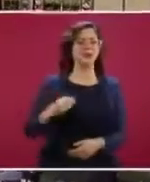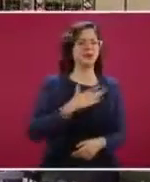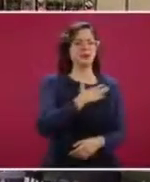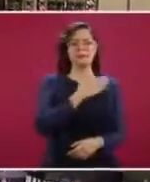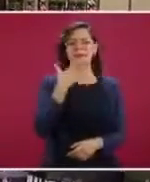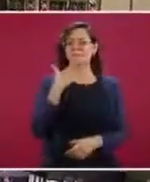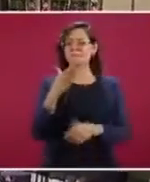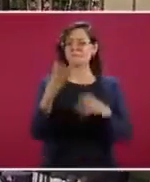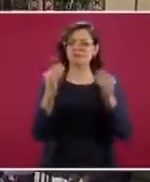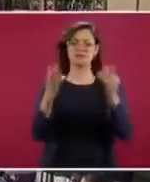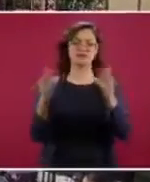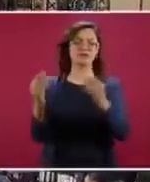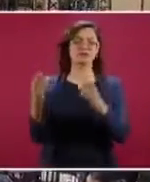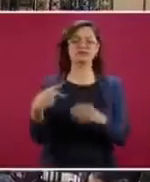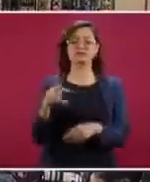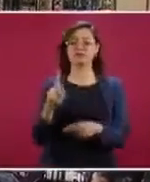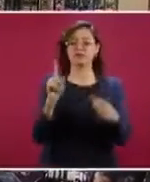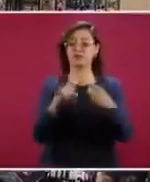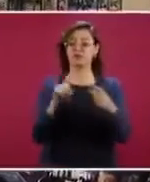dos.